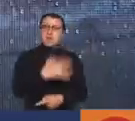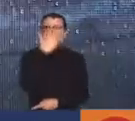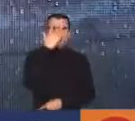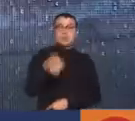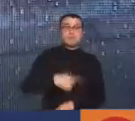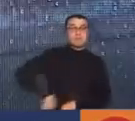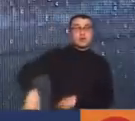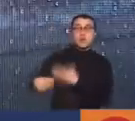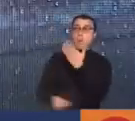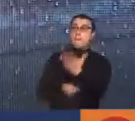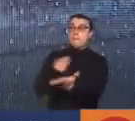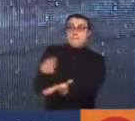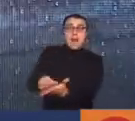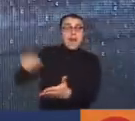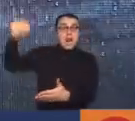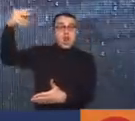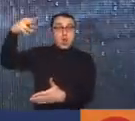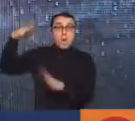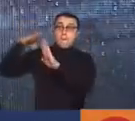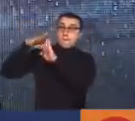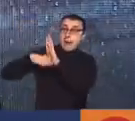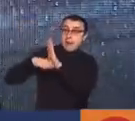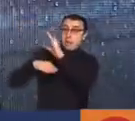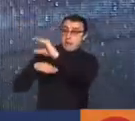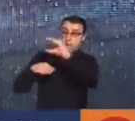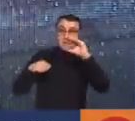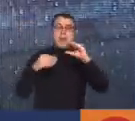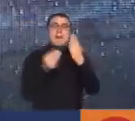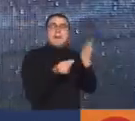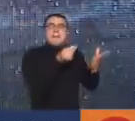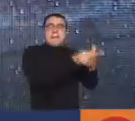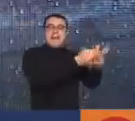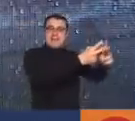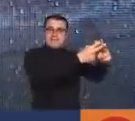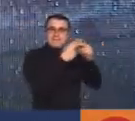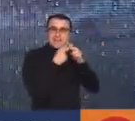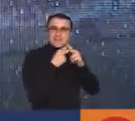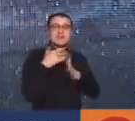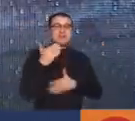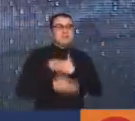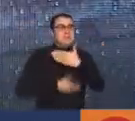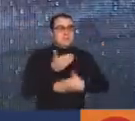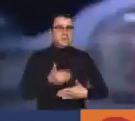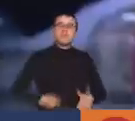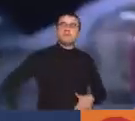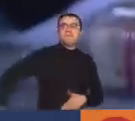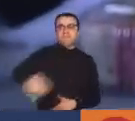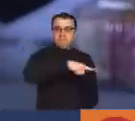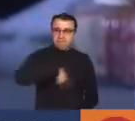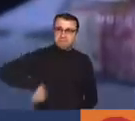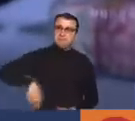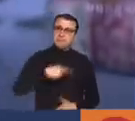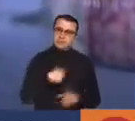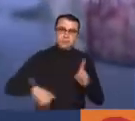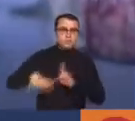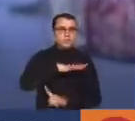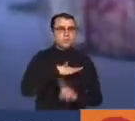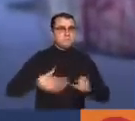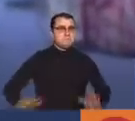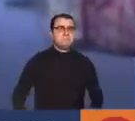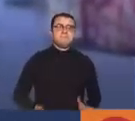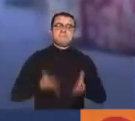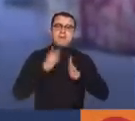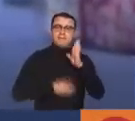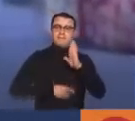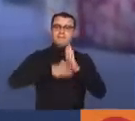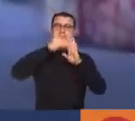tarifa se paga el crédito. Y entonces lo que vamos a tener es una mejor condición para el desarrollo productivo